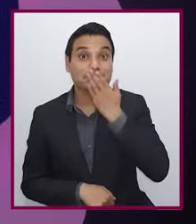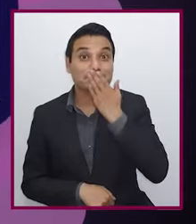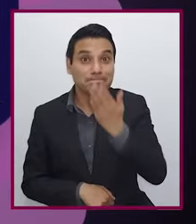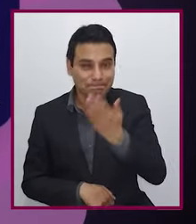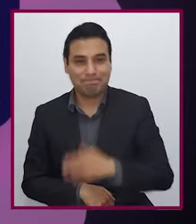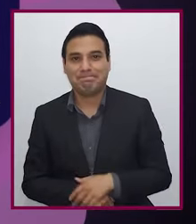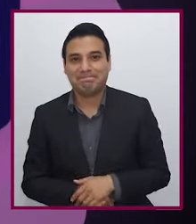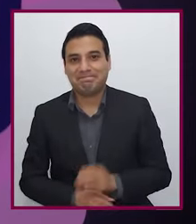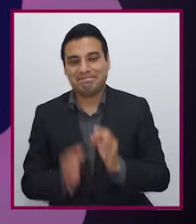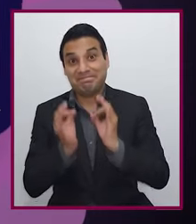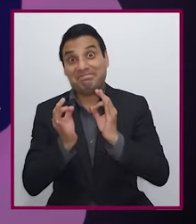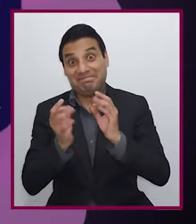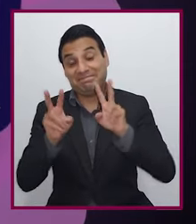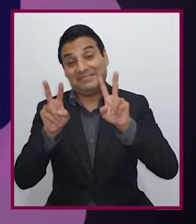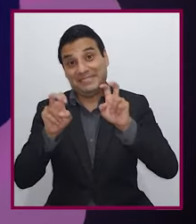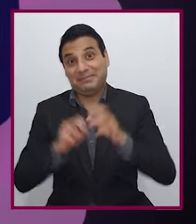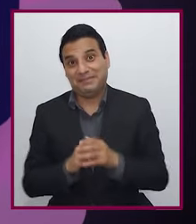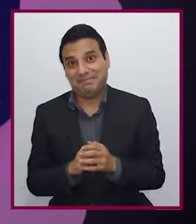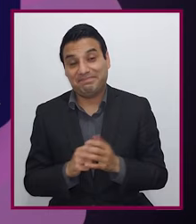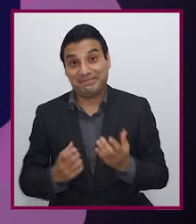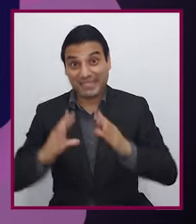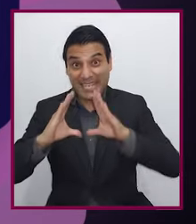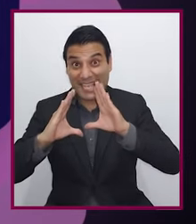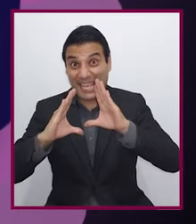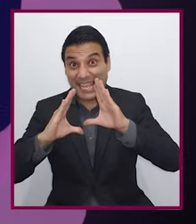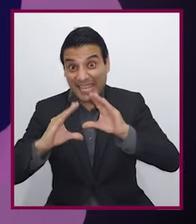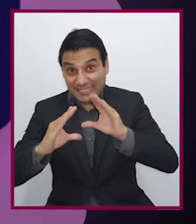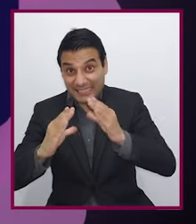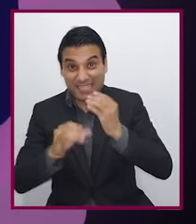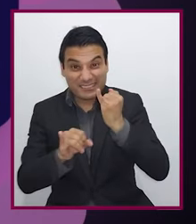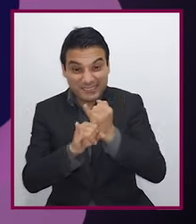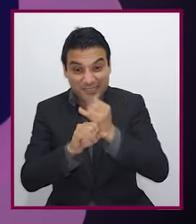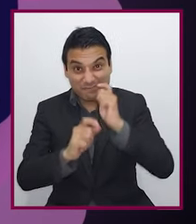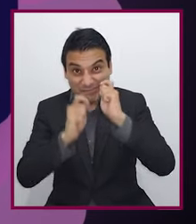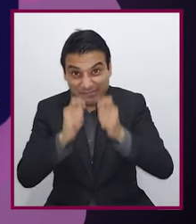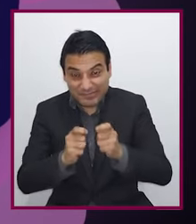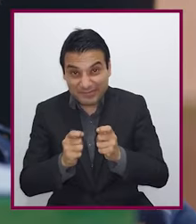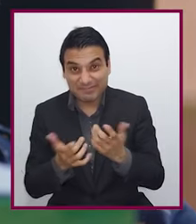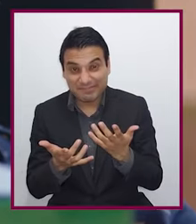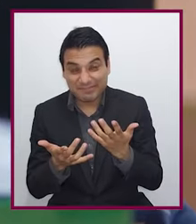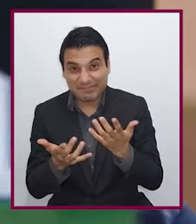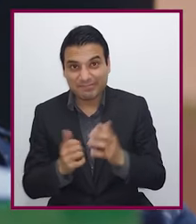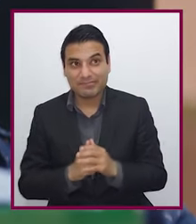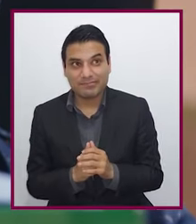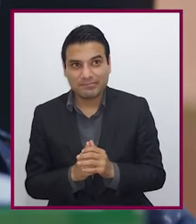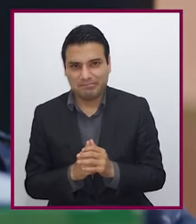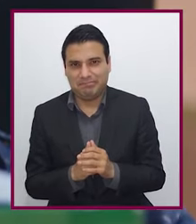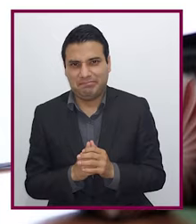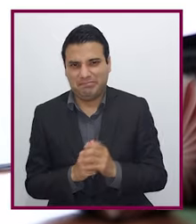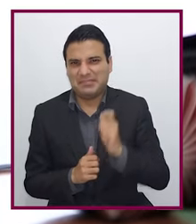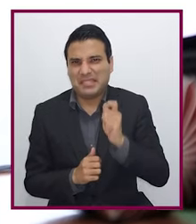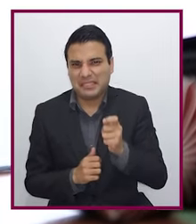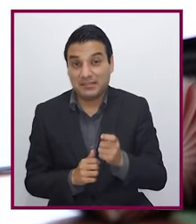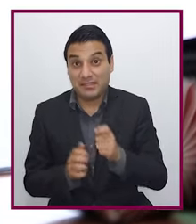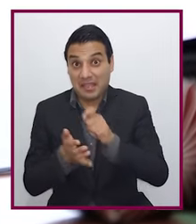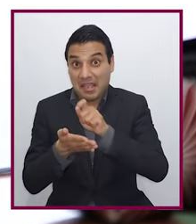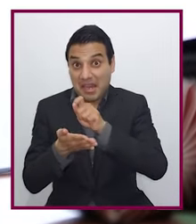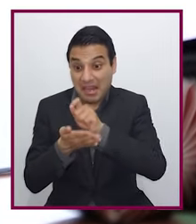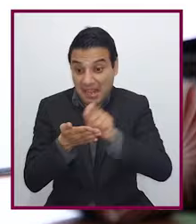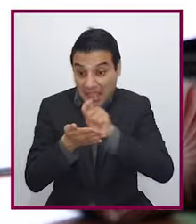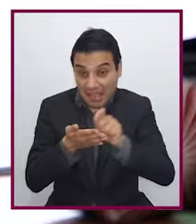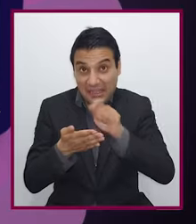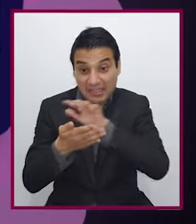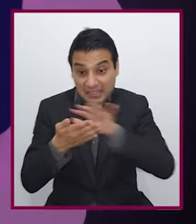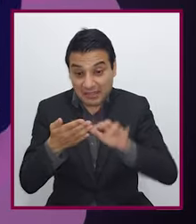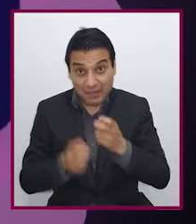Muy bien, amigos. Excelente tema. Alfabetizar no es solamente hoy día saber leer y escribir, aspectos que